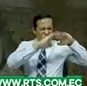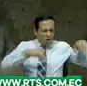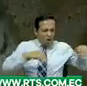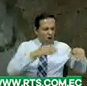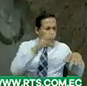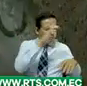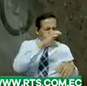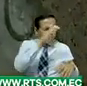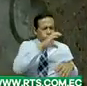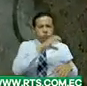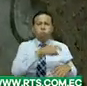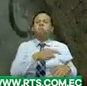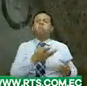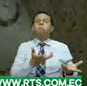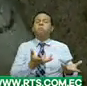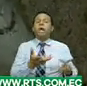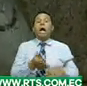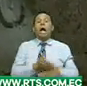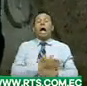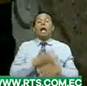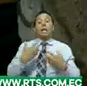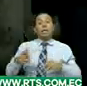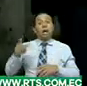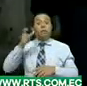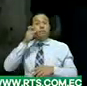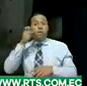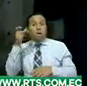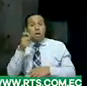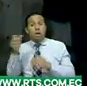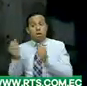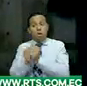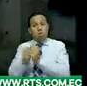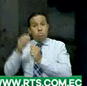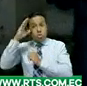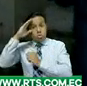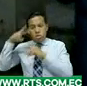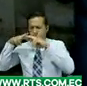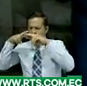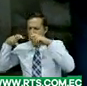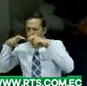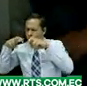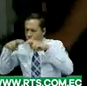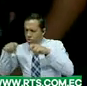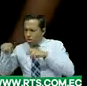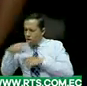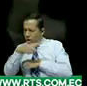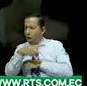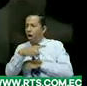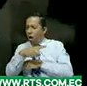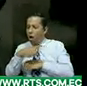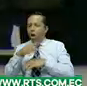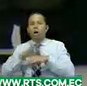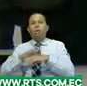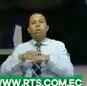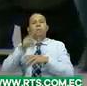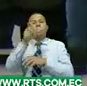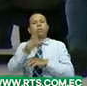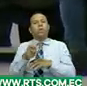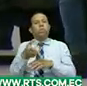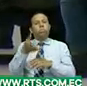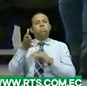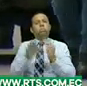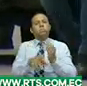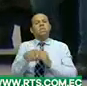Esta diligencia se dio de acuerdo a las investigaciones que la Fiscalía y la Policía efectúan por la muerte del ex actor y ex presentador de